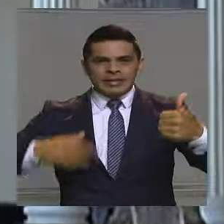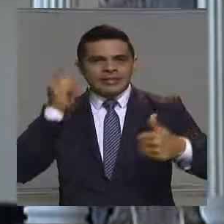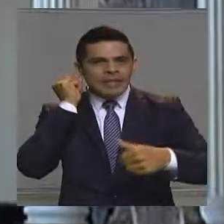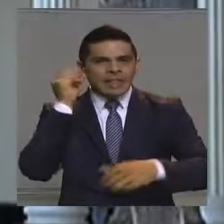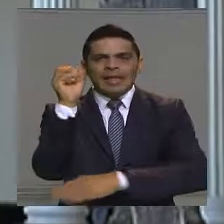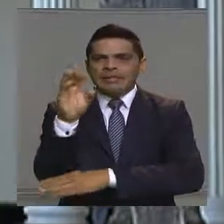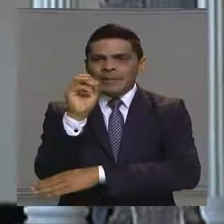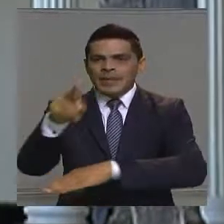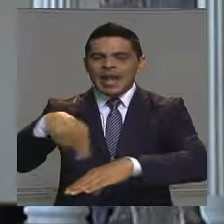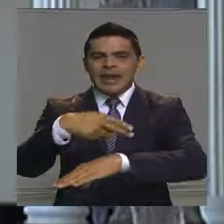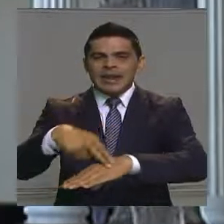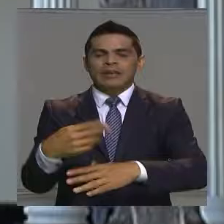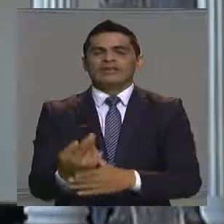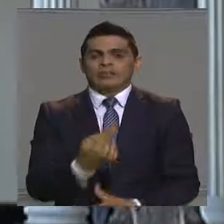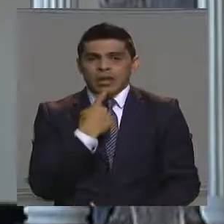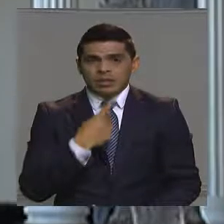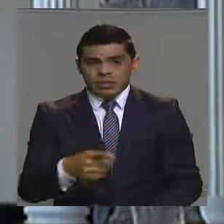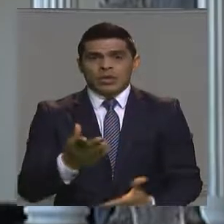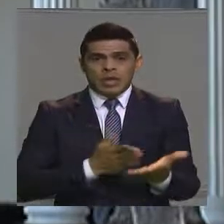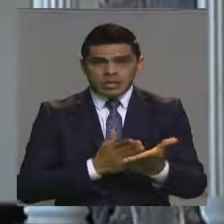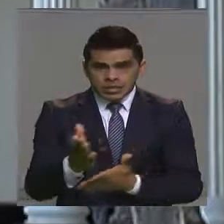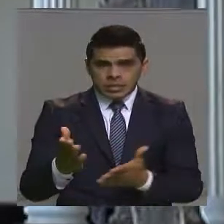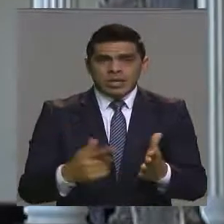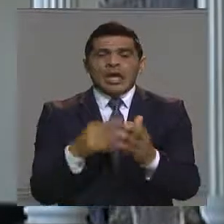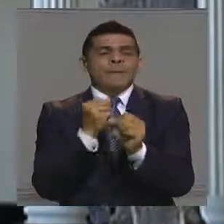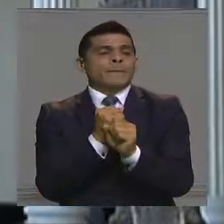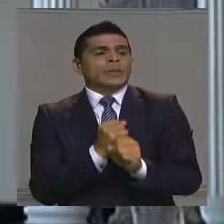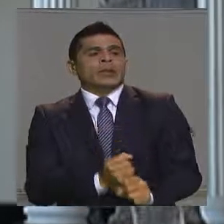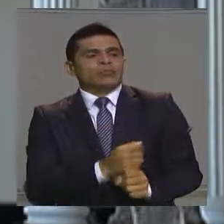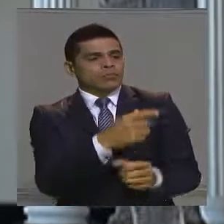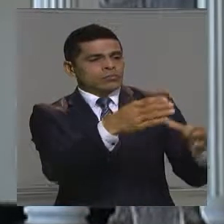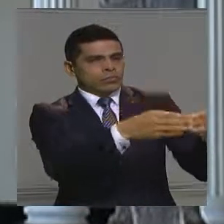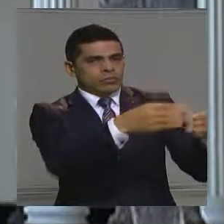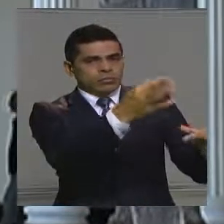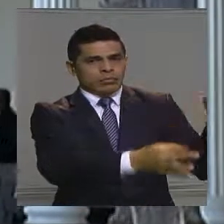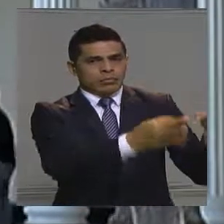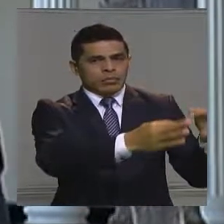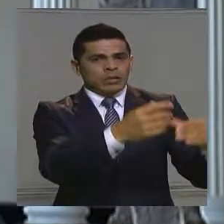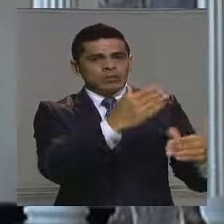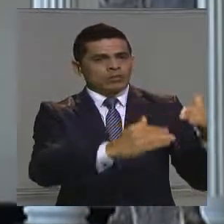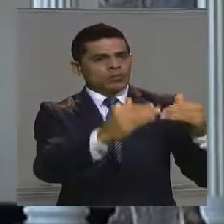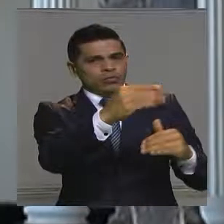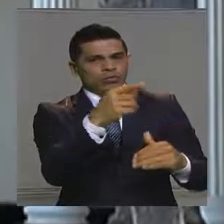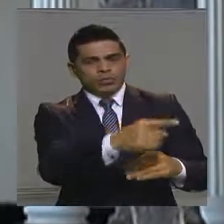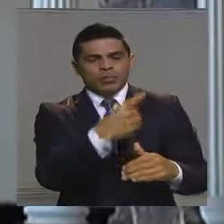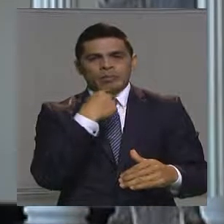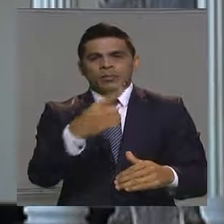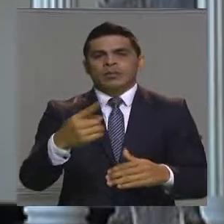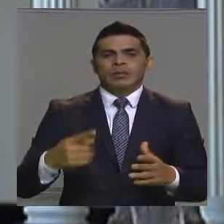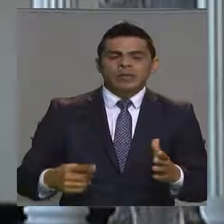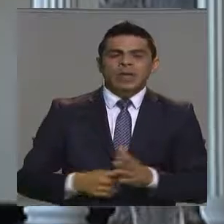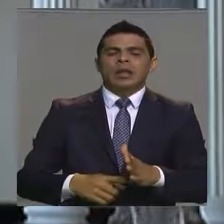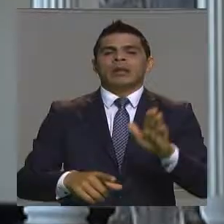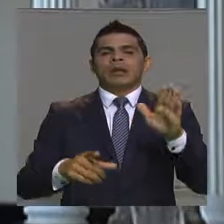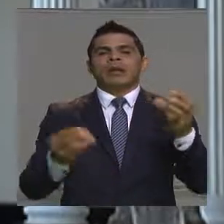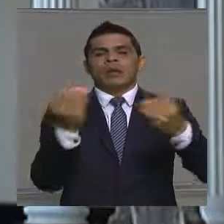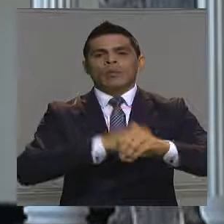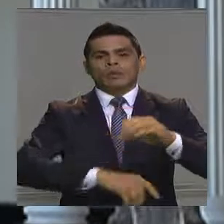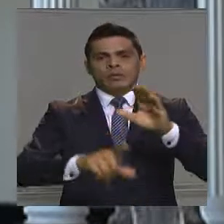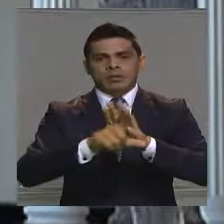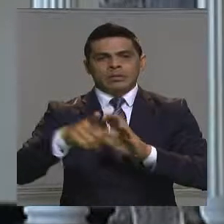Asamblea Nacional reiteró que se encuentran a la espera de que el Tribunal Supremo de Justicia ratifique la legitimidad de